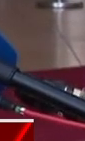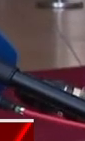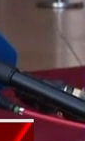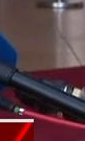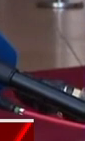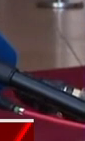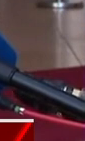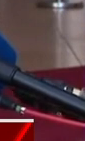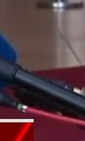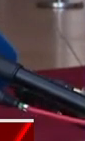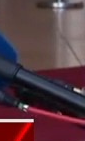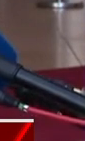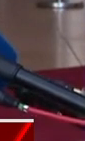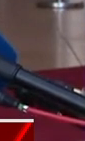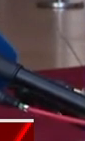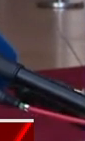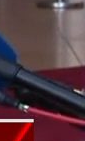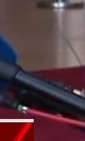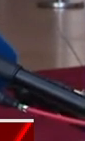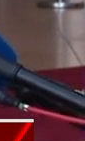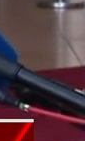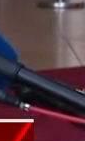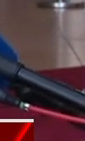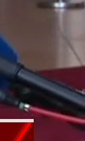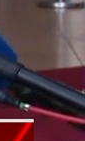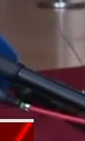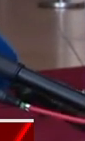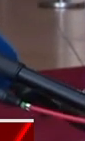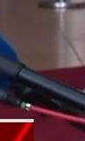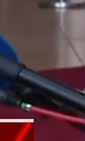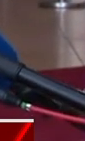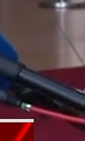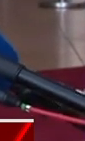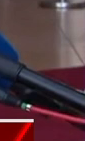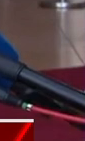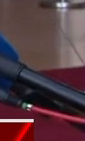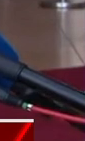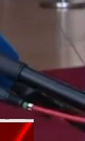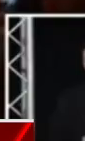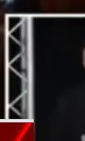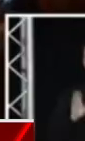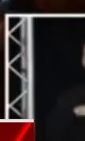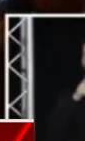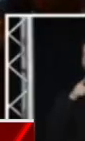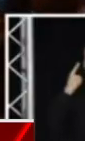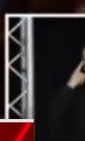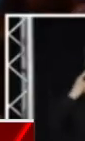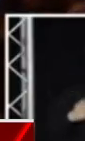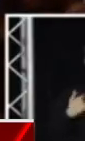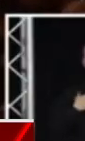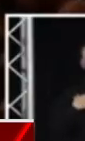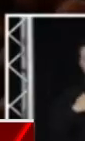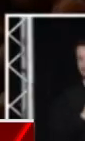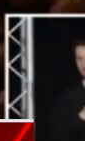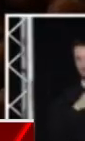que Sánchez no es muy cortoplacista, no sabe quién es Yolanda Díaz. Yolanda Díaz es comunista. Y en los sitios en que ha